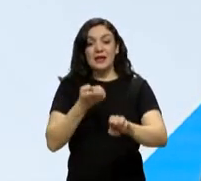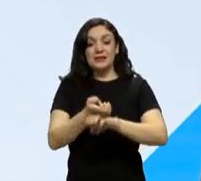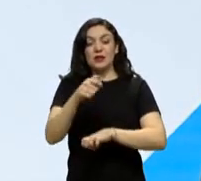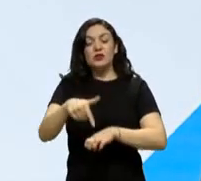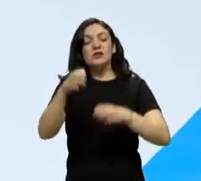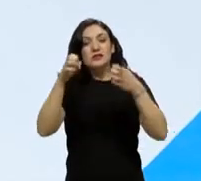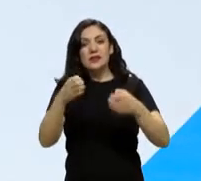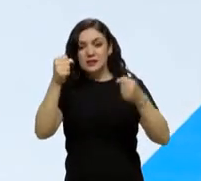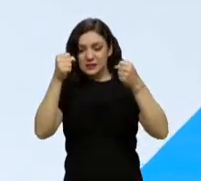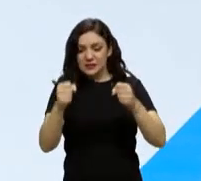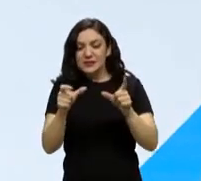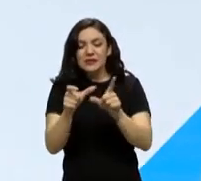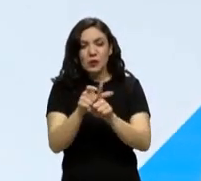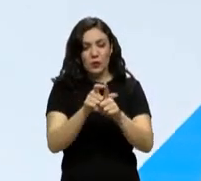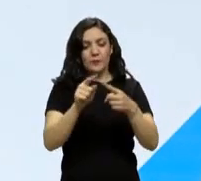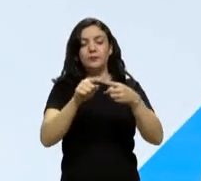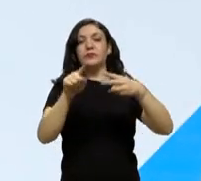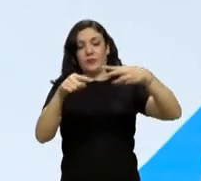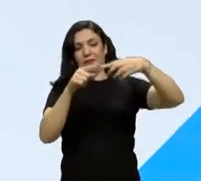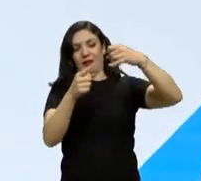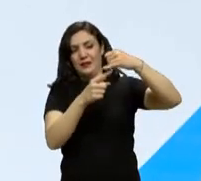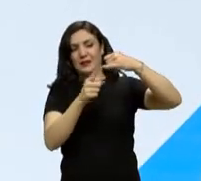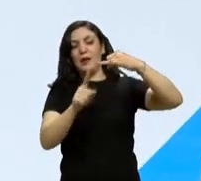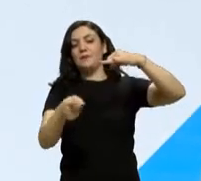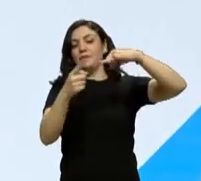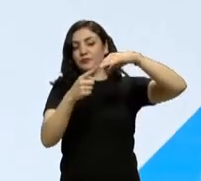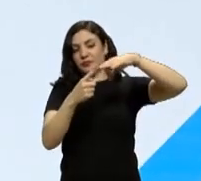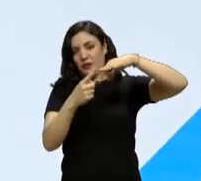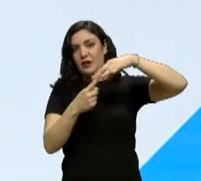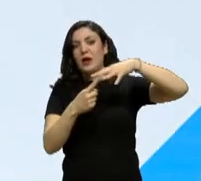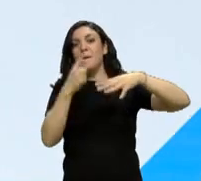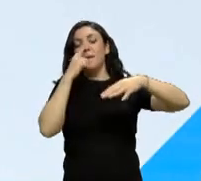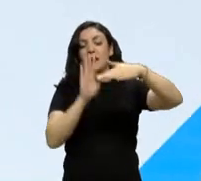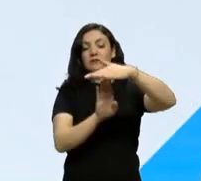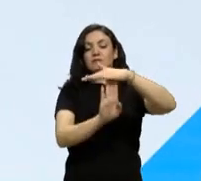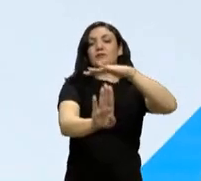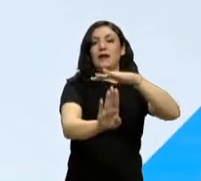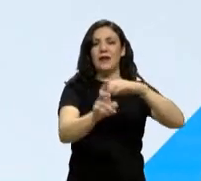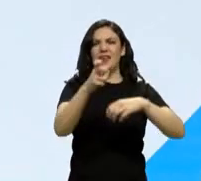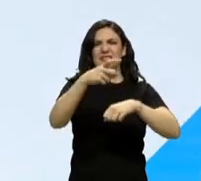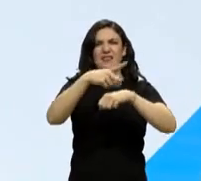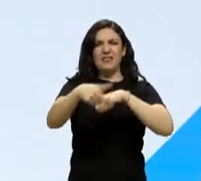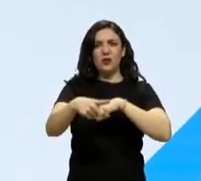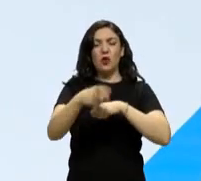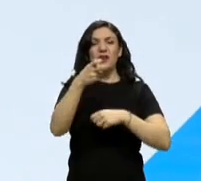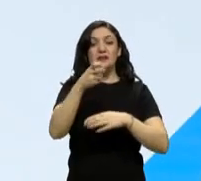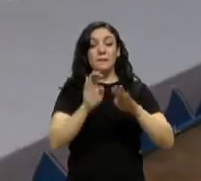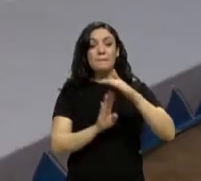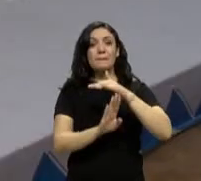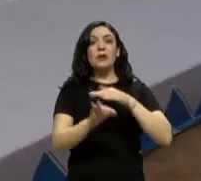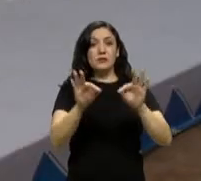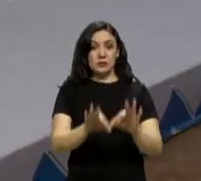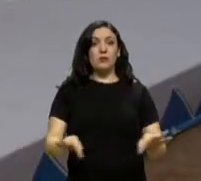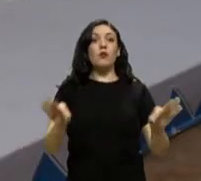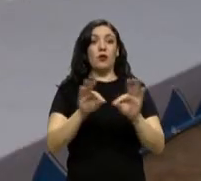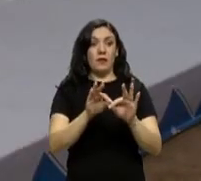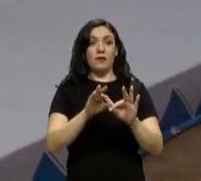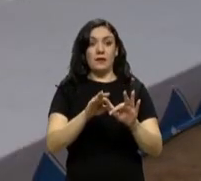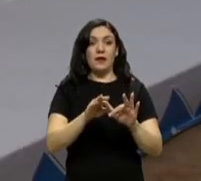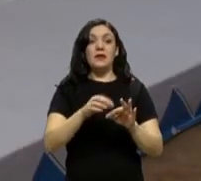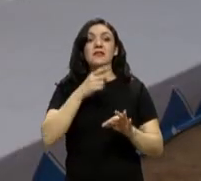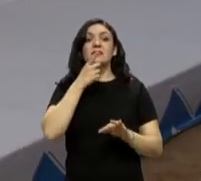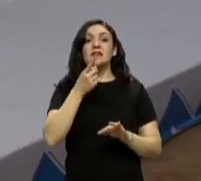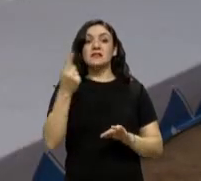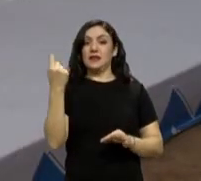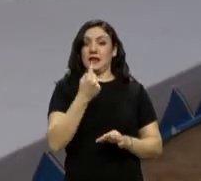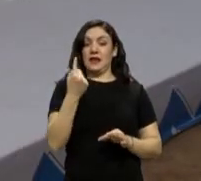seguro el segundo eje de este plan estratégico es la prevención del delito es la prevención como lo ha dicho nuestra gobernadora